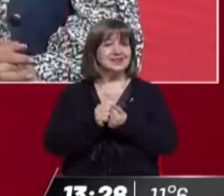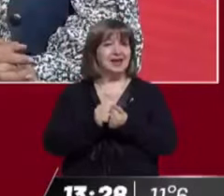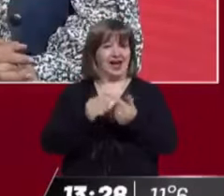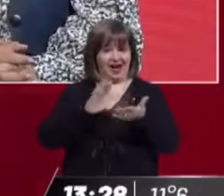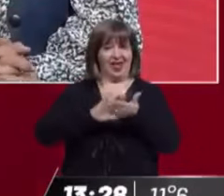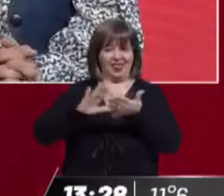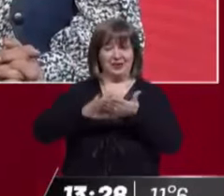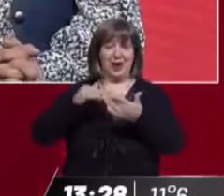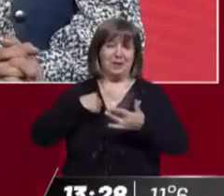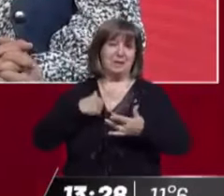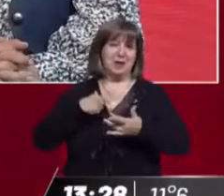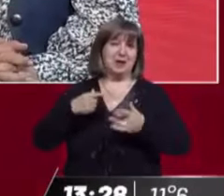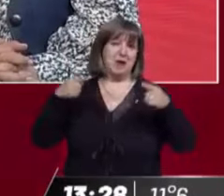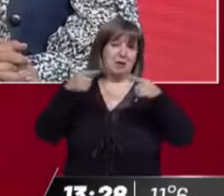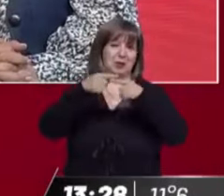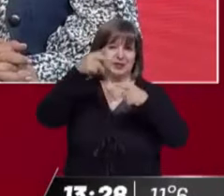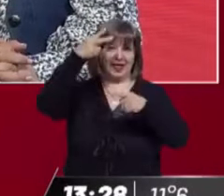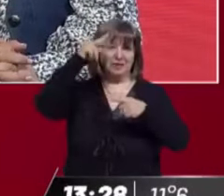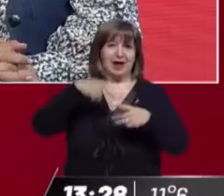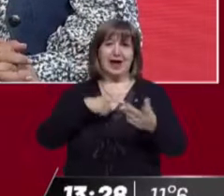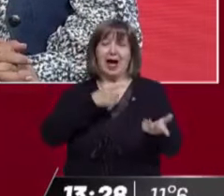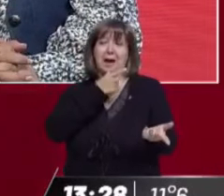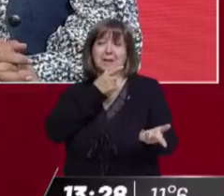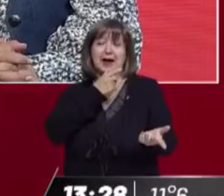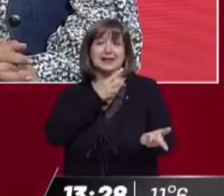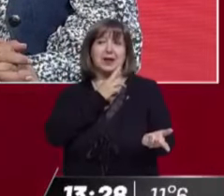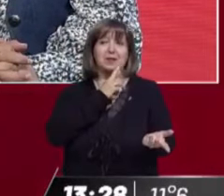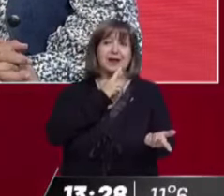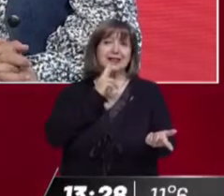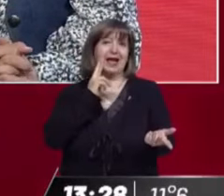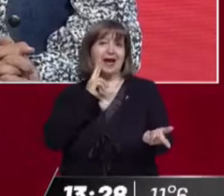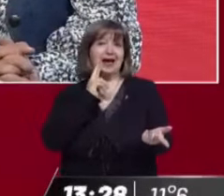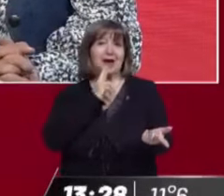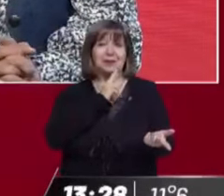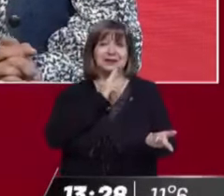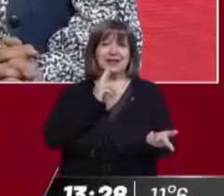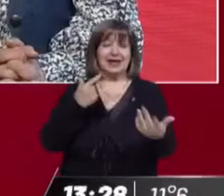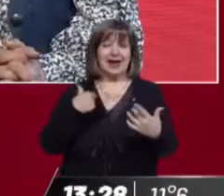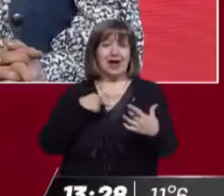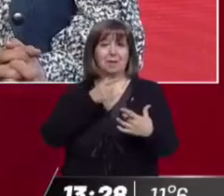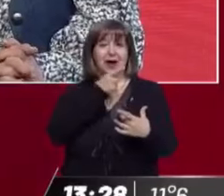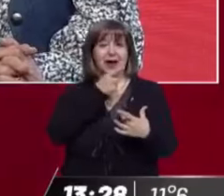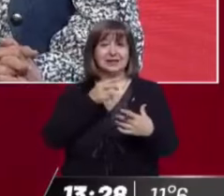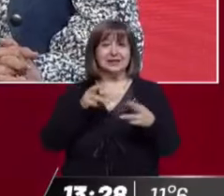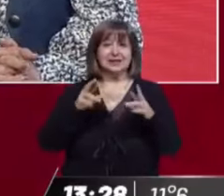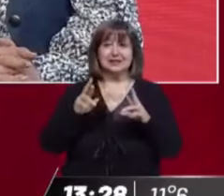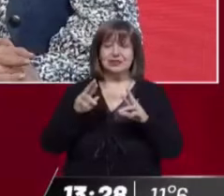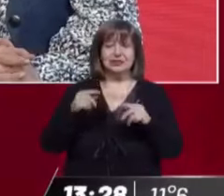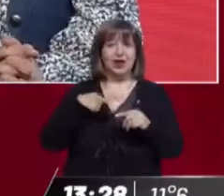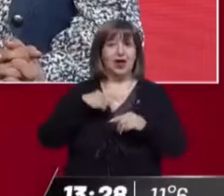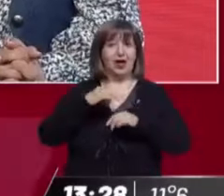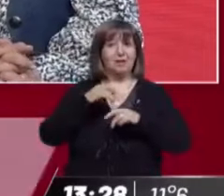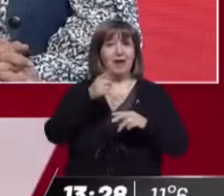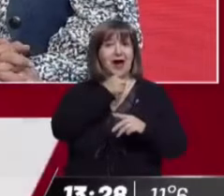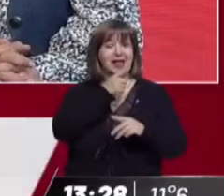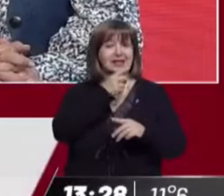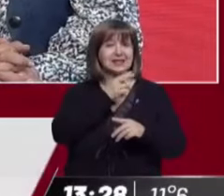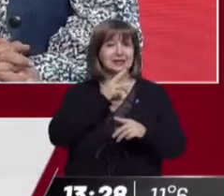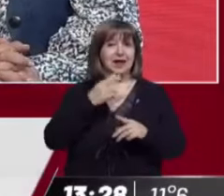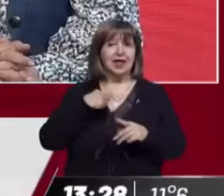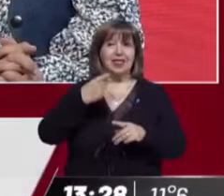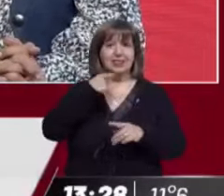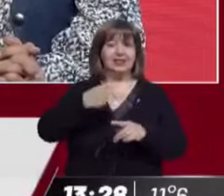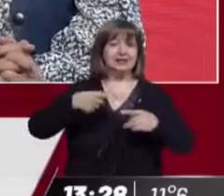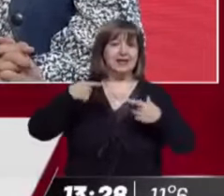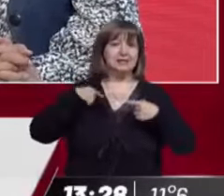de nuevo desde punta de vaca seremos como Mirta alegran canal 7 noticiero ición mediodía que trae suerte porque venía a decirles todo mal no